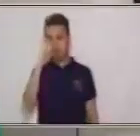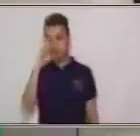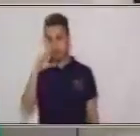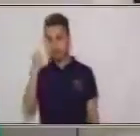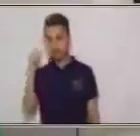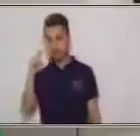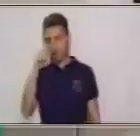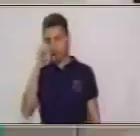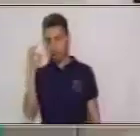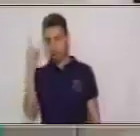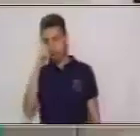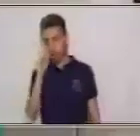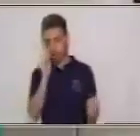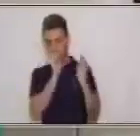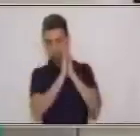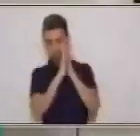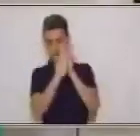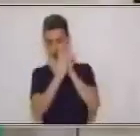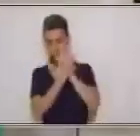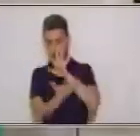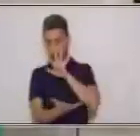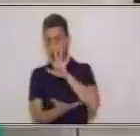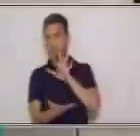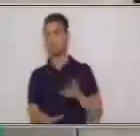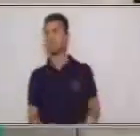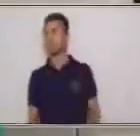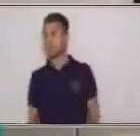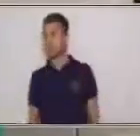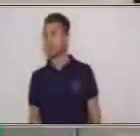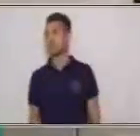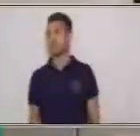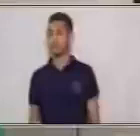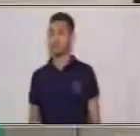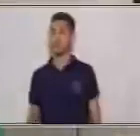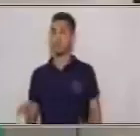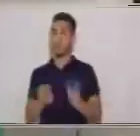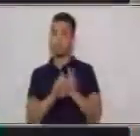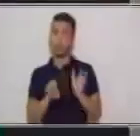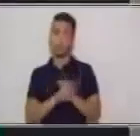pueden percibir con los sentidos. Por ejemplo, la alegría,